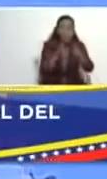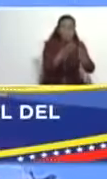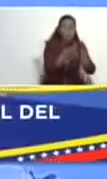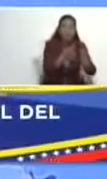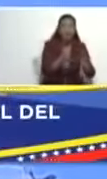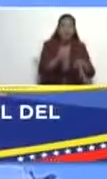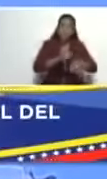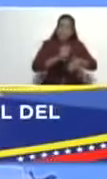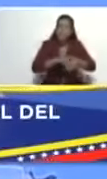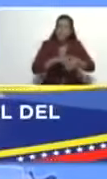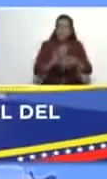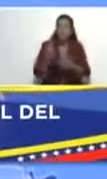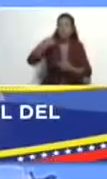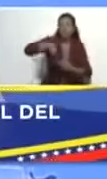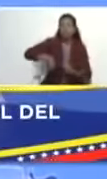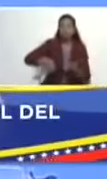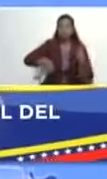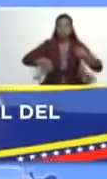en tiempos de ingresos